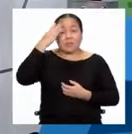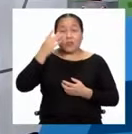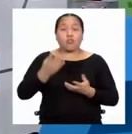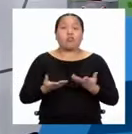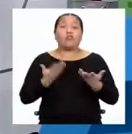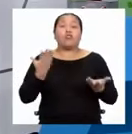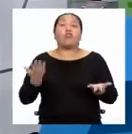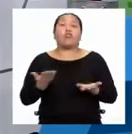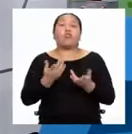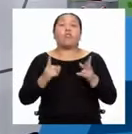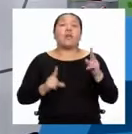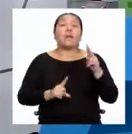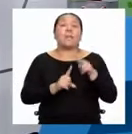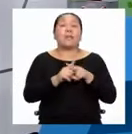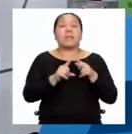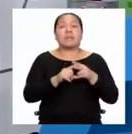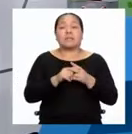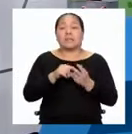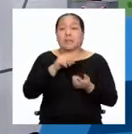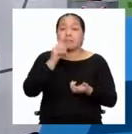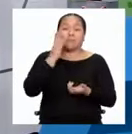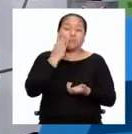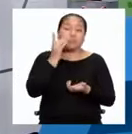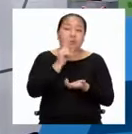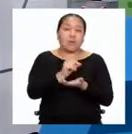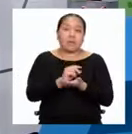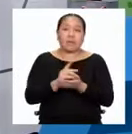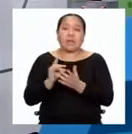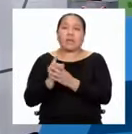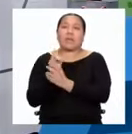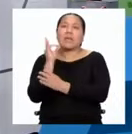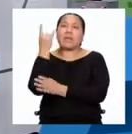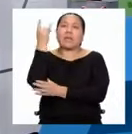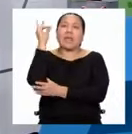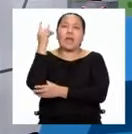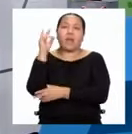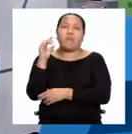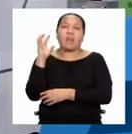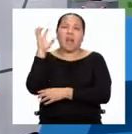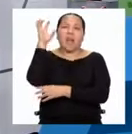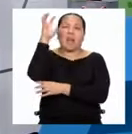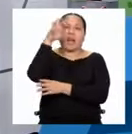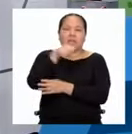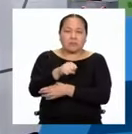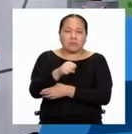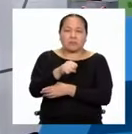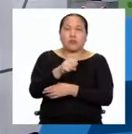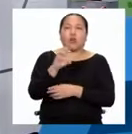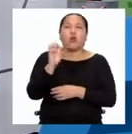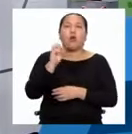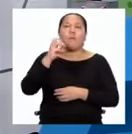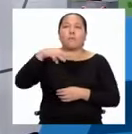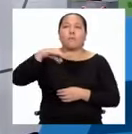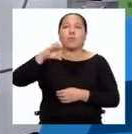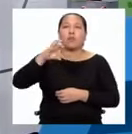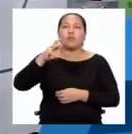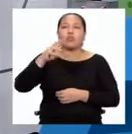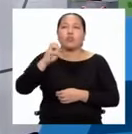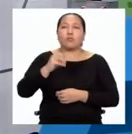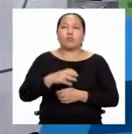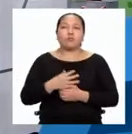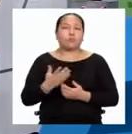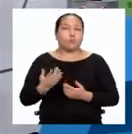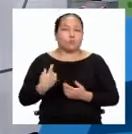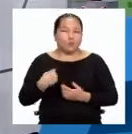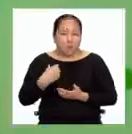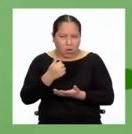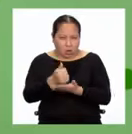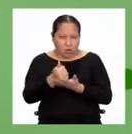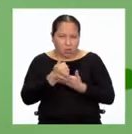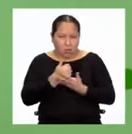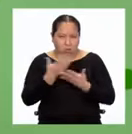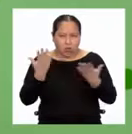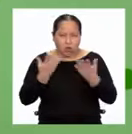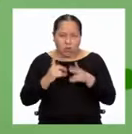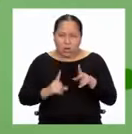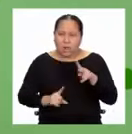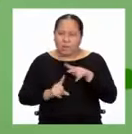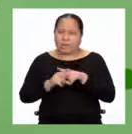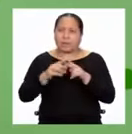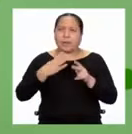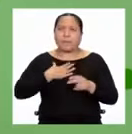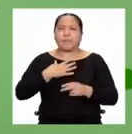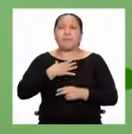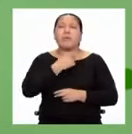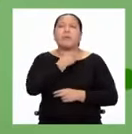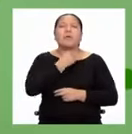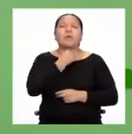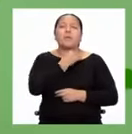gallinas, las jirafas, los dinosaurios y los microbios, me ayudan a saber de dónde vino mi bisabuelo? Buena pregunta, porque